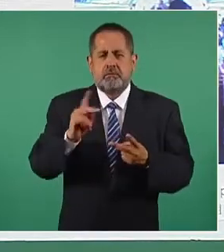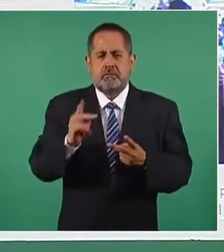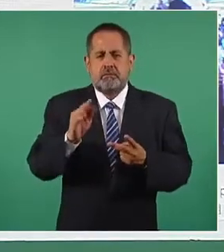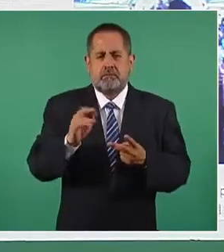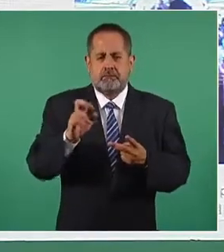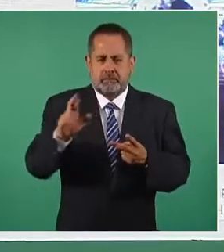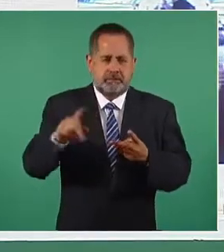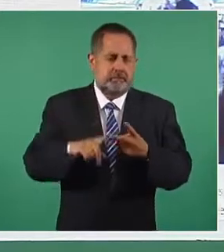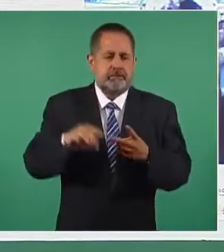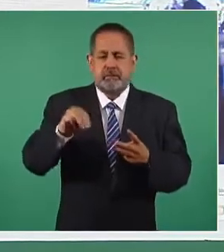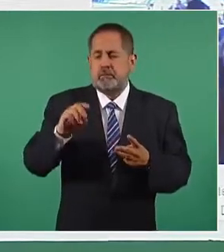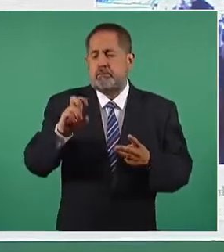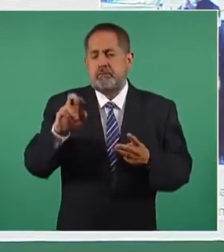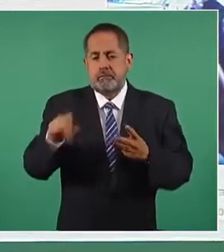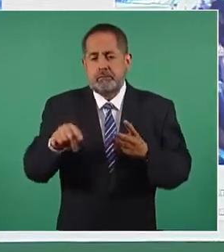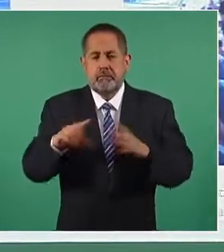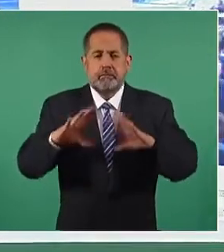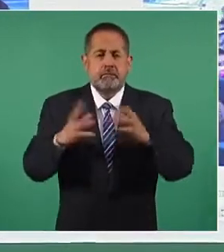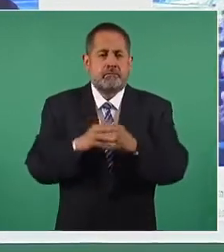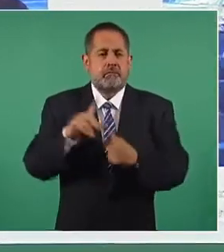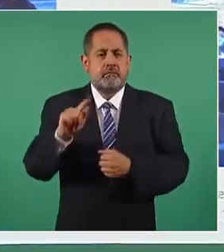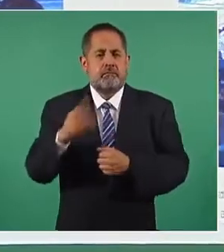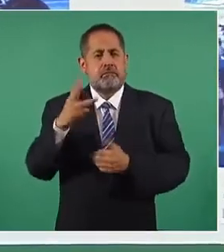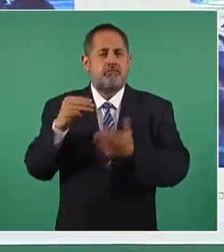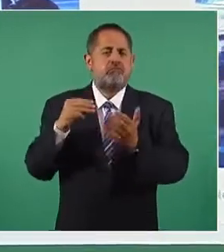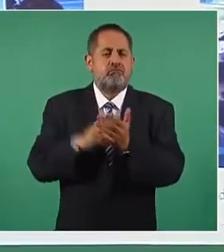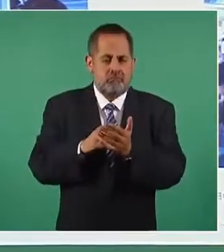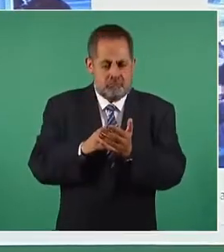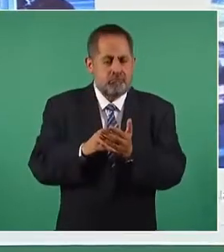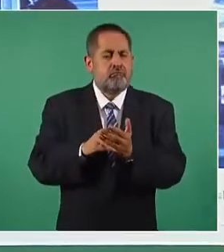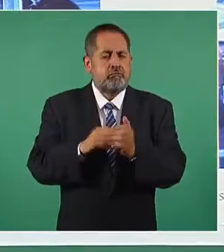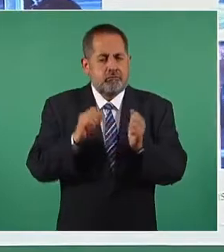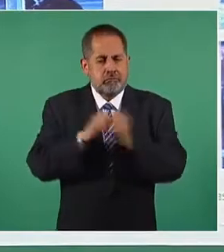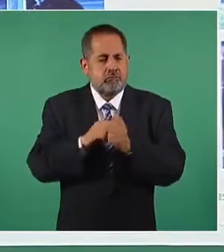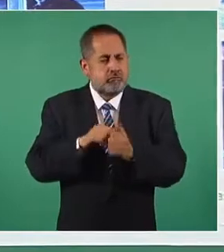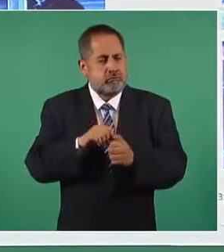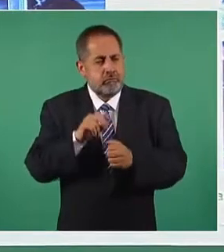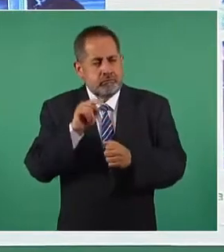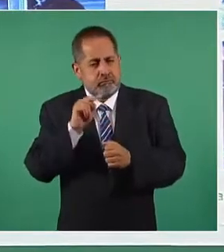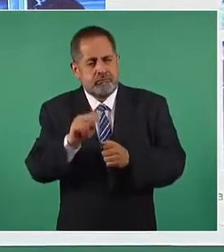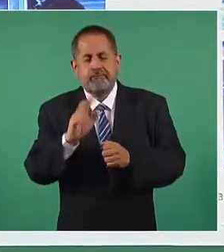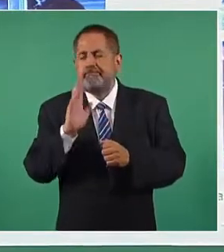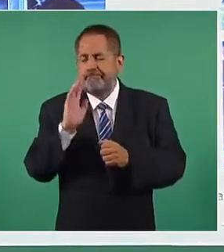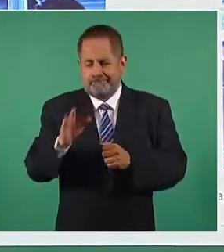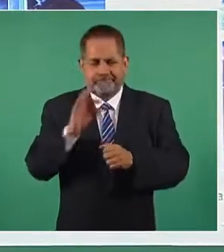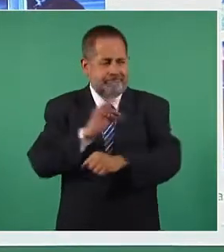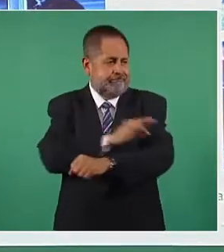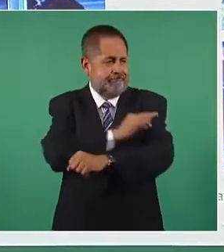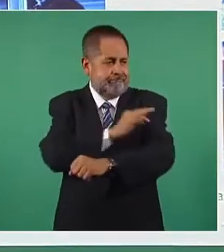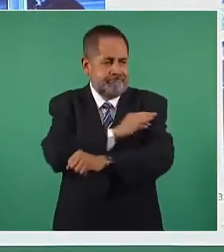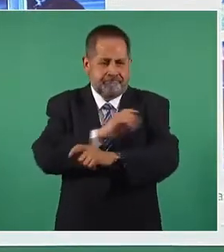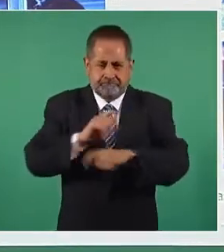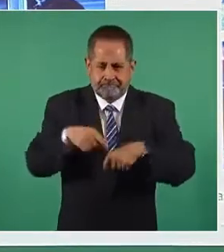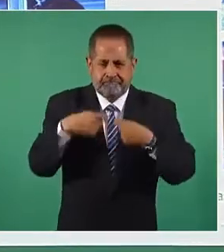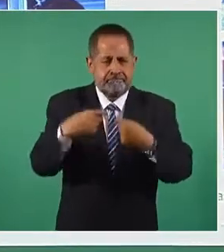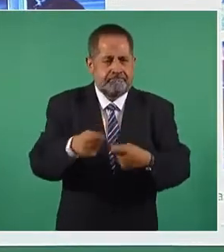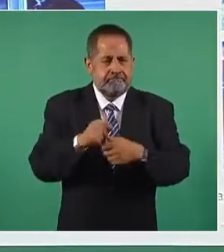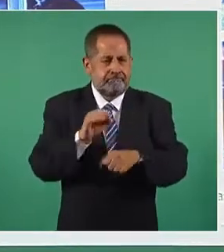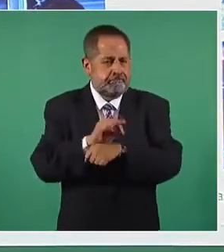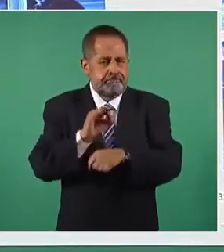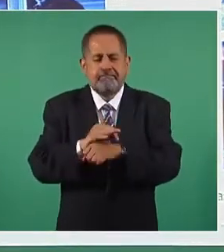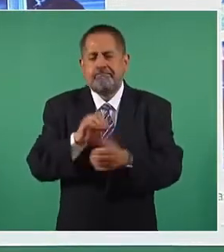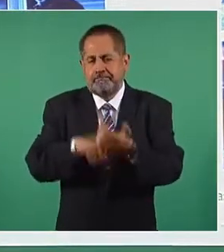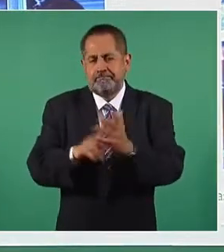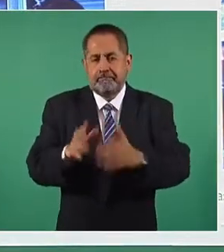y 73,000 son los connacionales que ya han sido cubiertos con este programa. Se